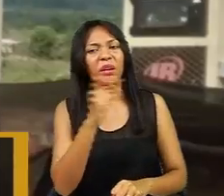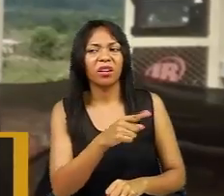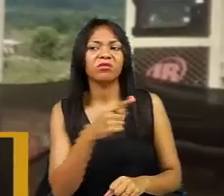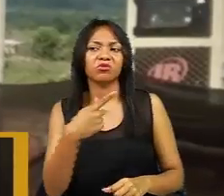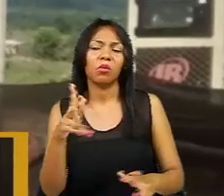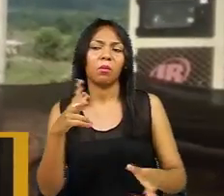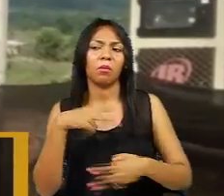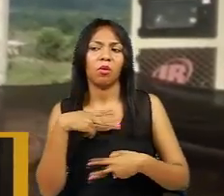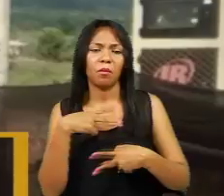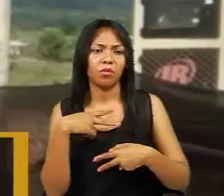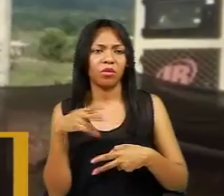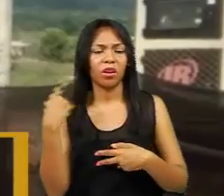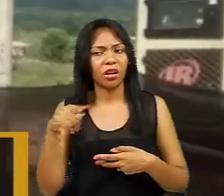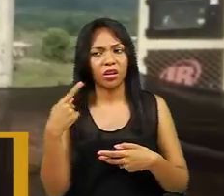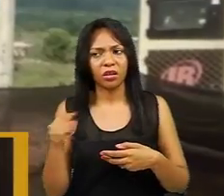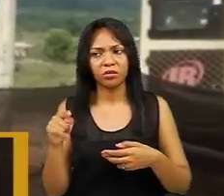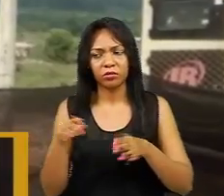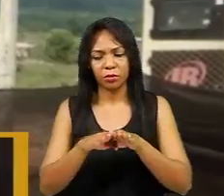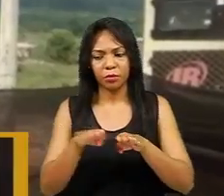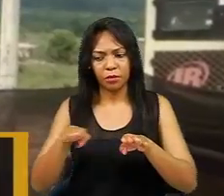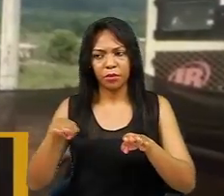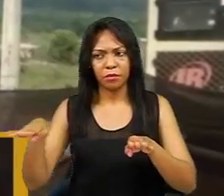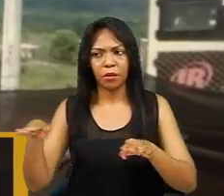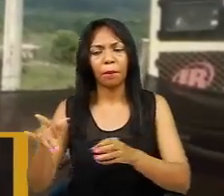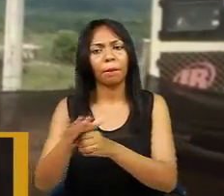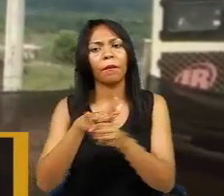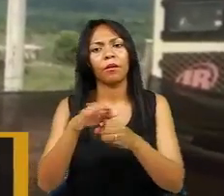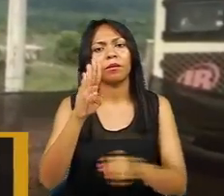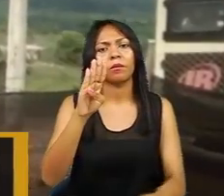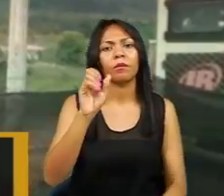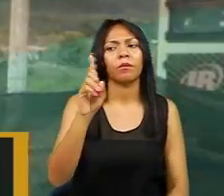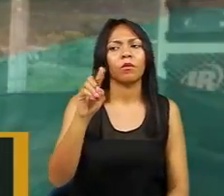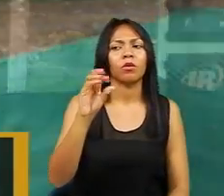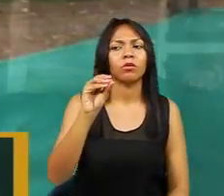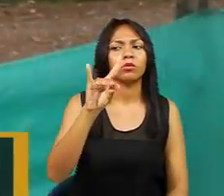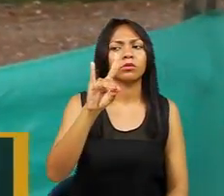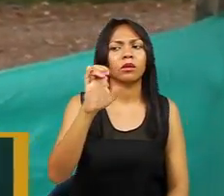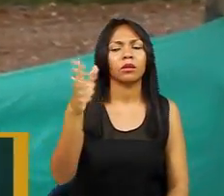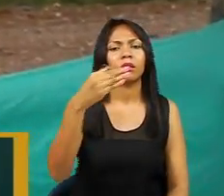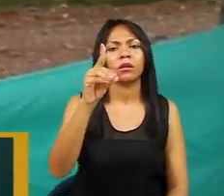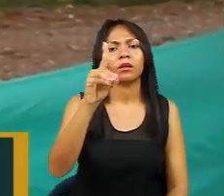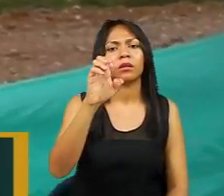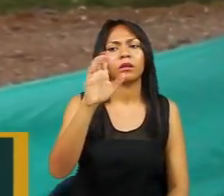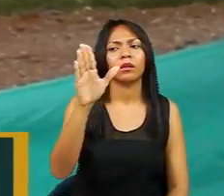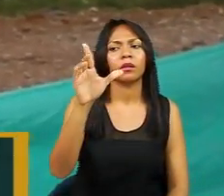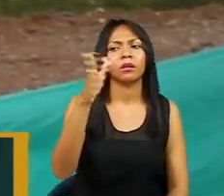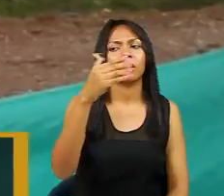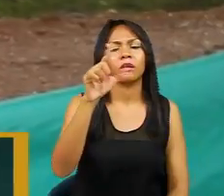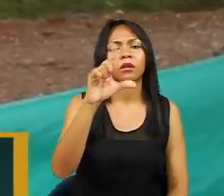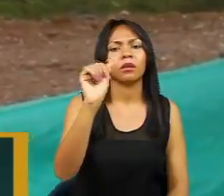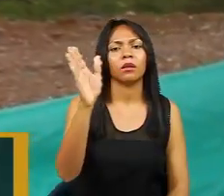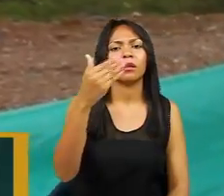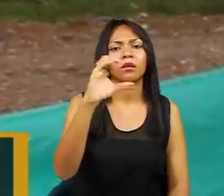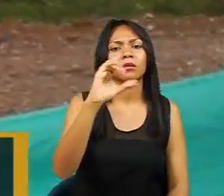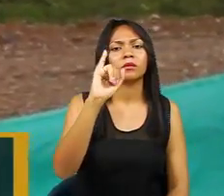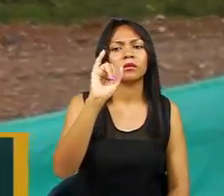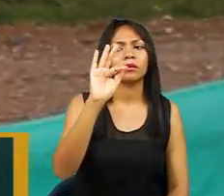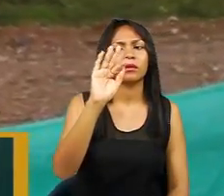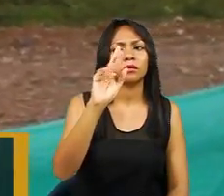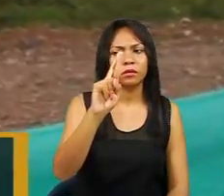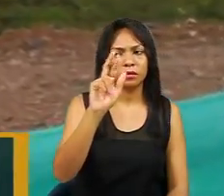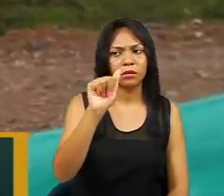del parqueadero que queda al lado del barrio Bosques de la Cira. Este señor viene invadiendo todo lo que tiene que ver con la humedal,